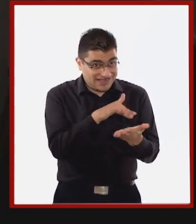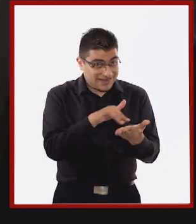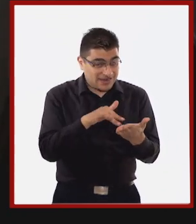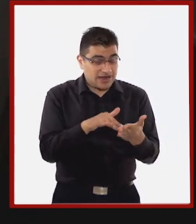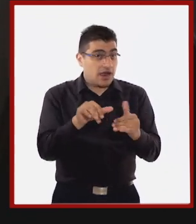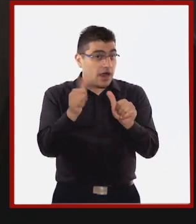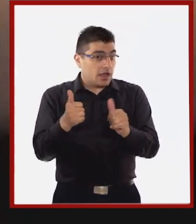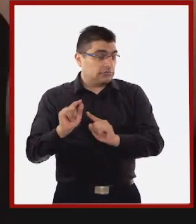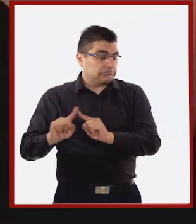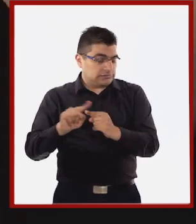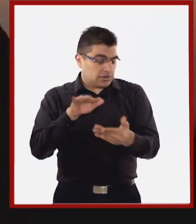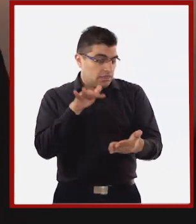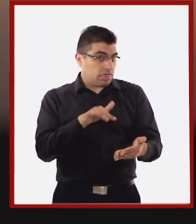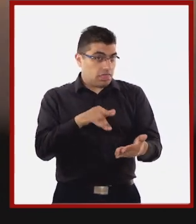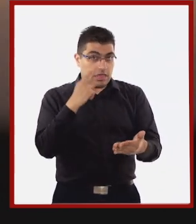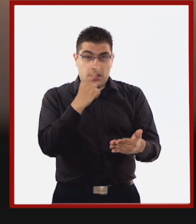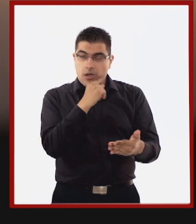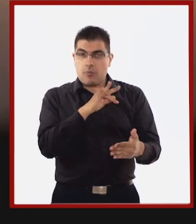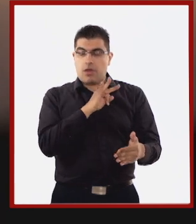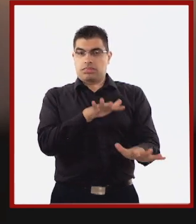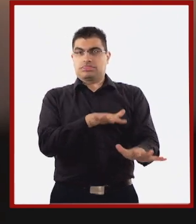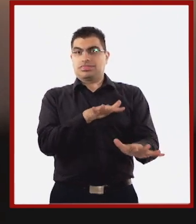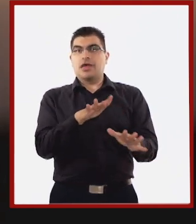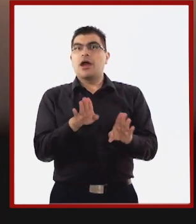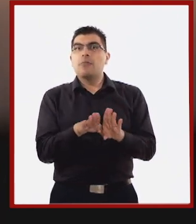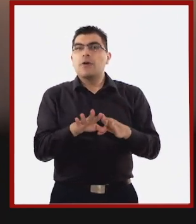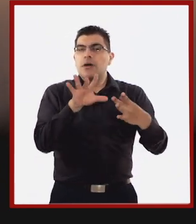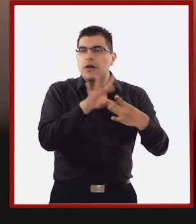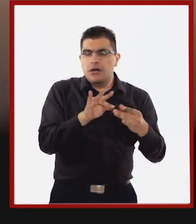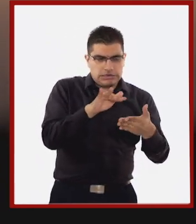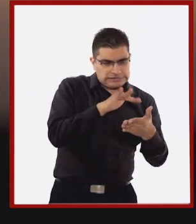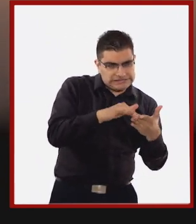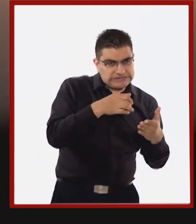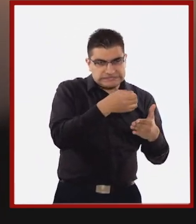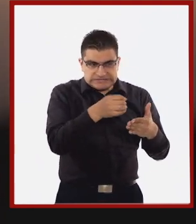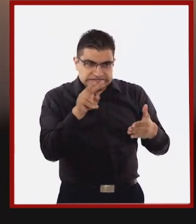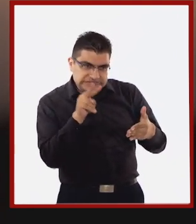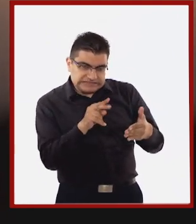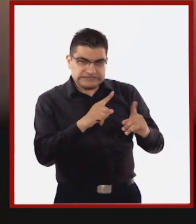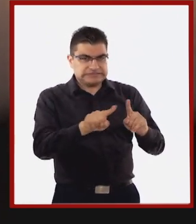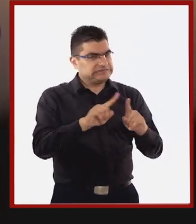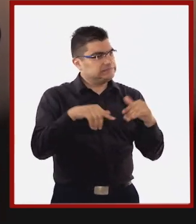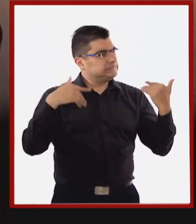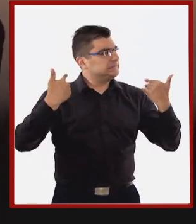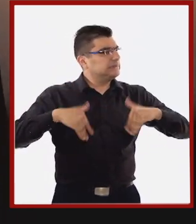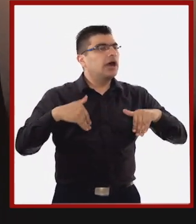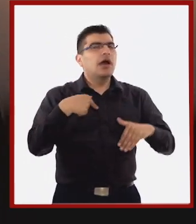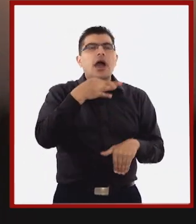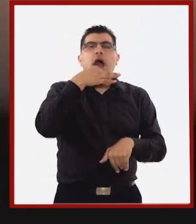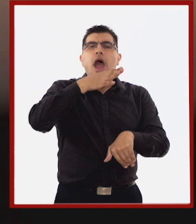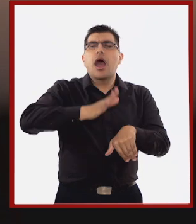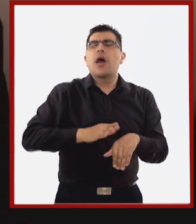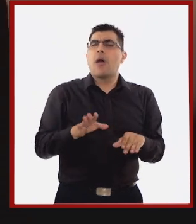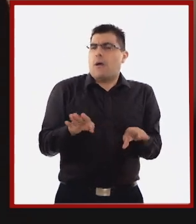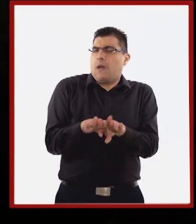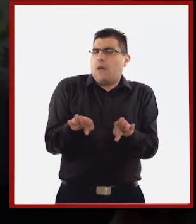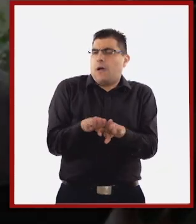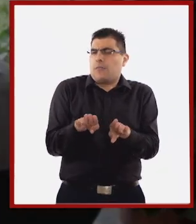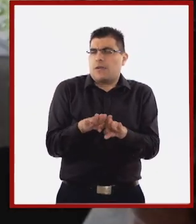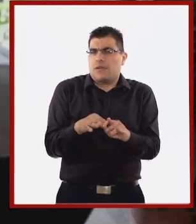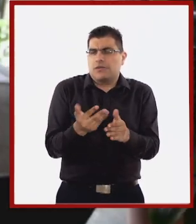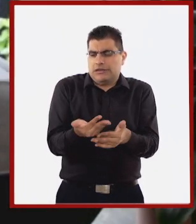a ser intimidantes, por todo un sistema muy complejo y que llega a ser elitista, pero ¿cómo podemos volver a